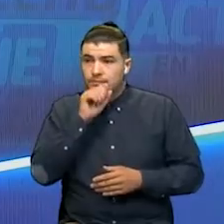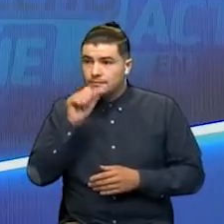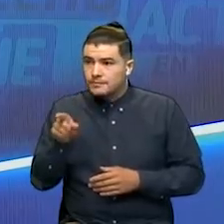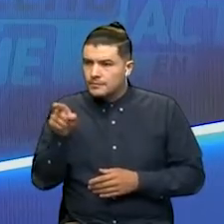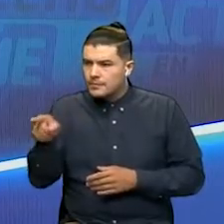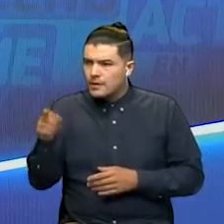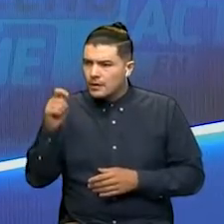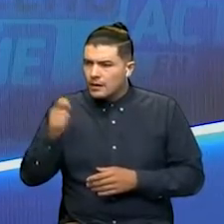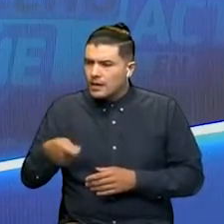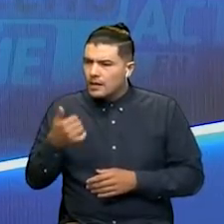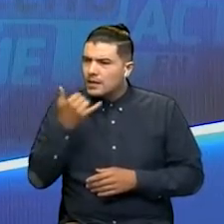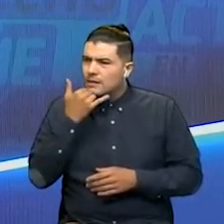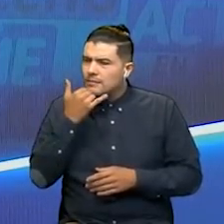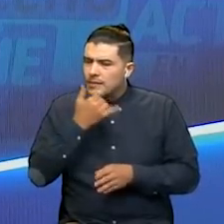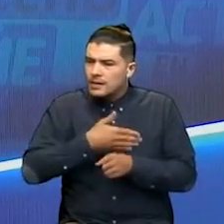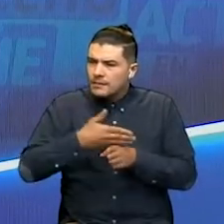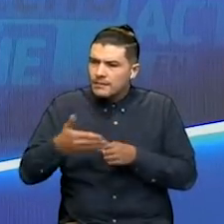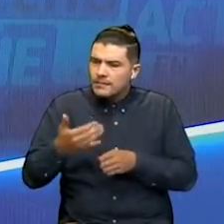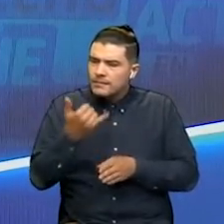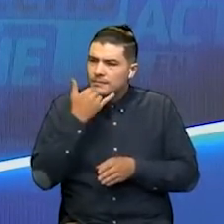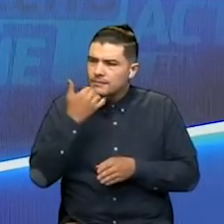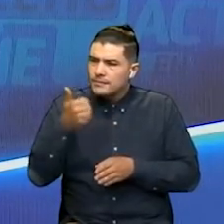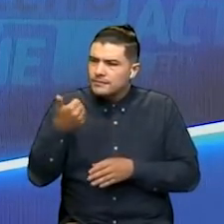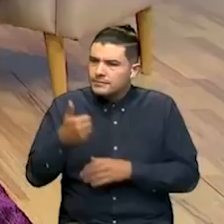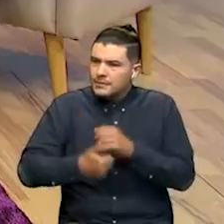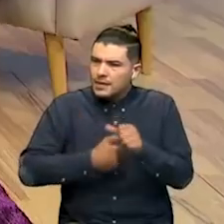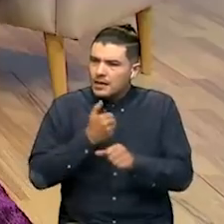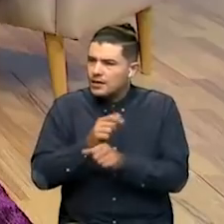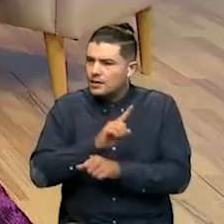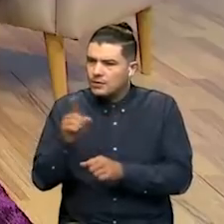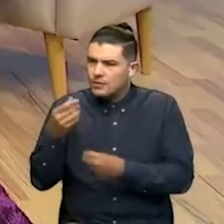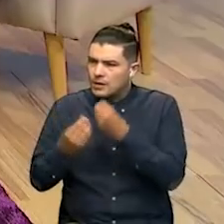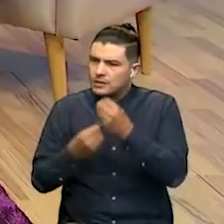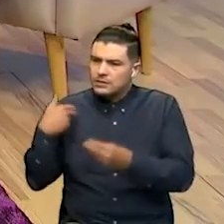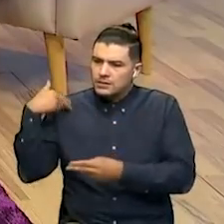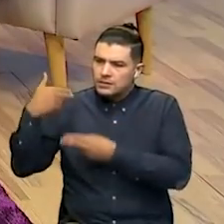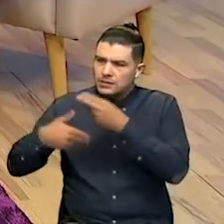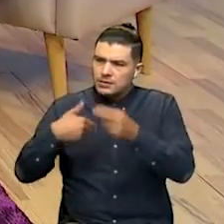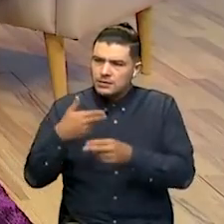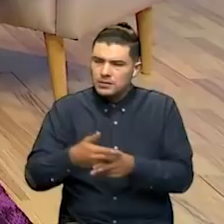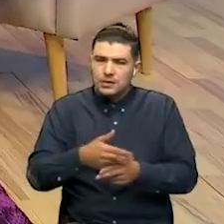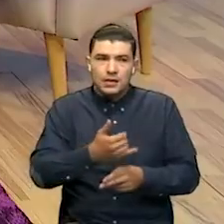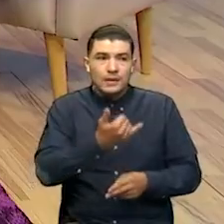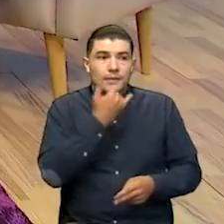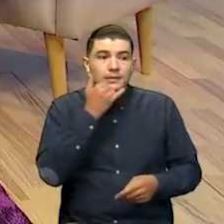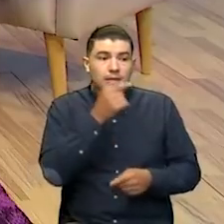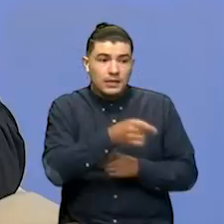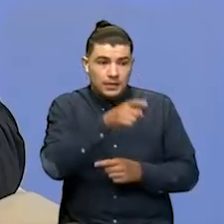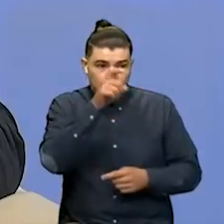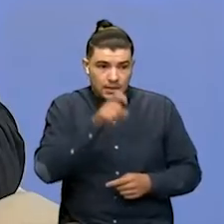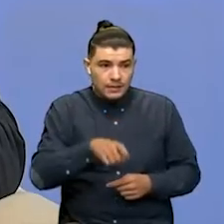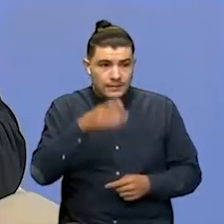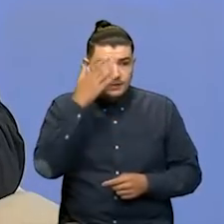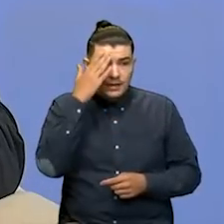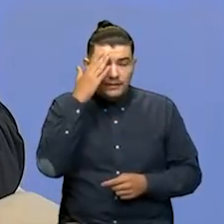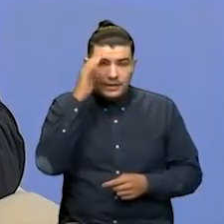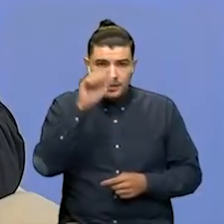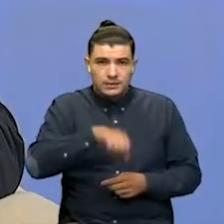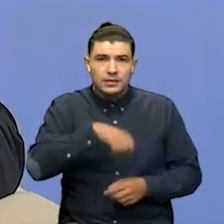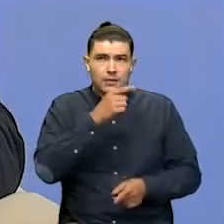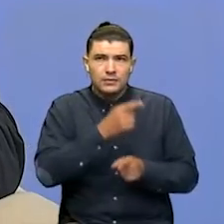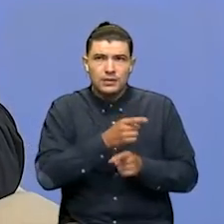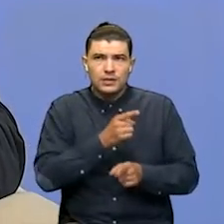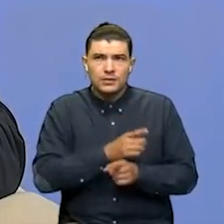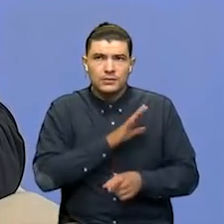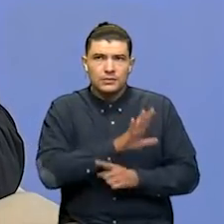abogado. ¿Qué pasa después de estos 10 años si no se ha hecho este proceso de sucesión? Bueno, ¿qué es lo que pasa? Acá lo que hay que tener en cuenta es, si bien estaba